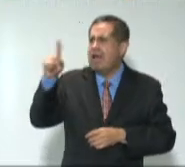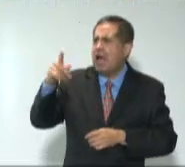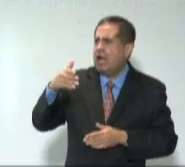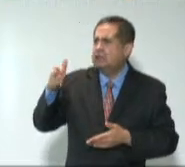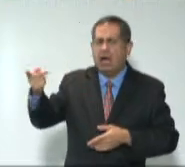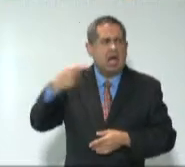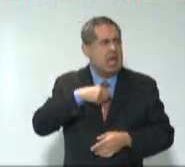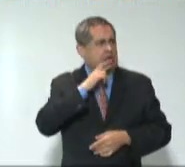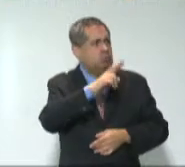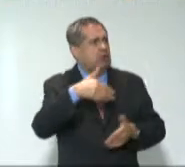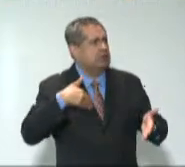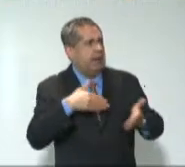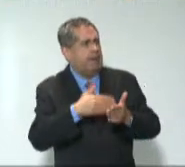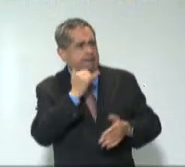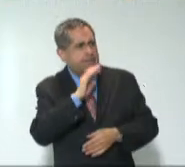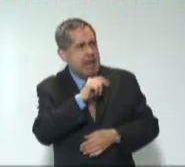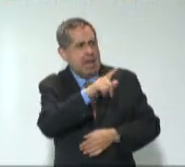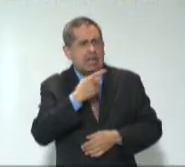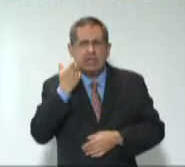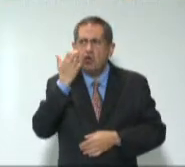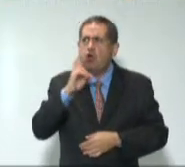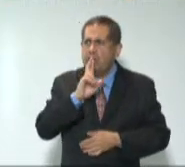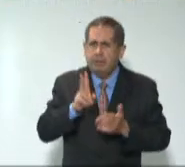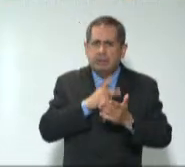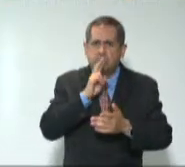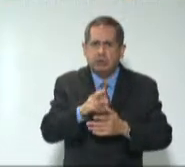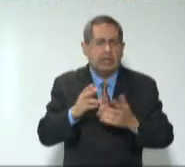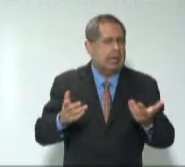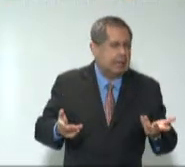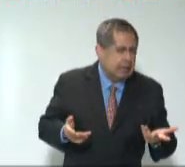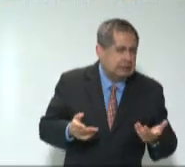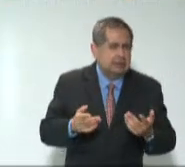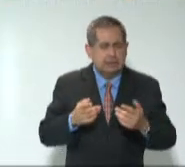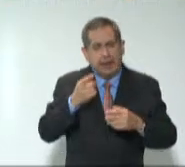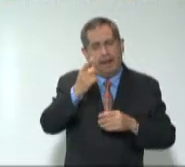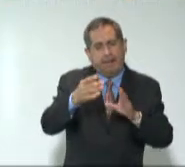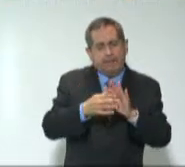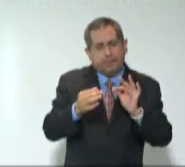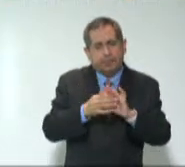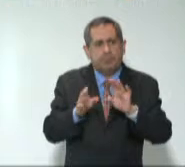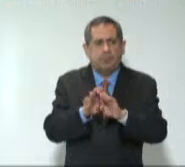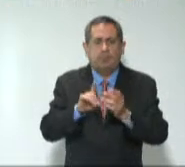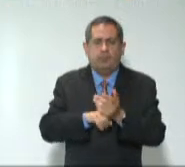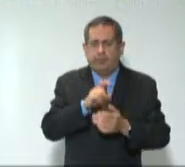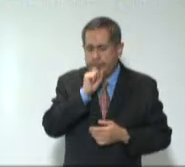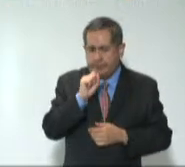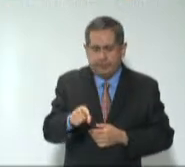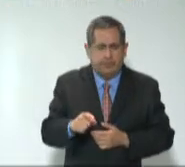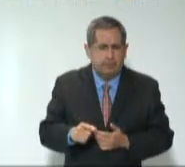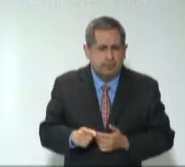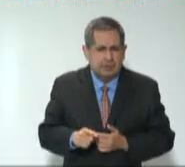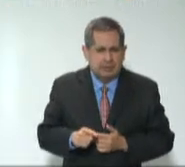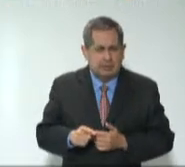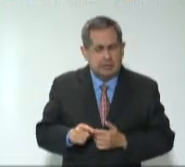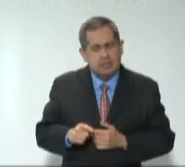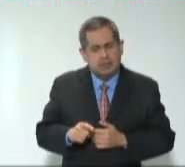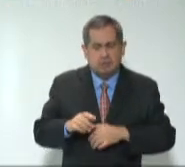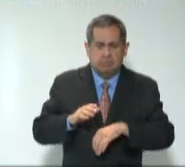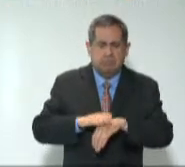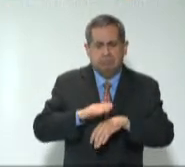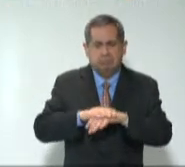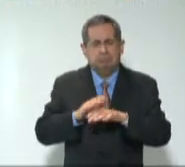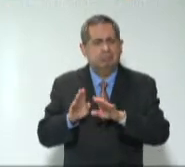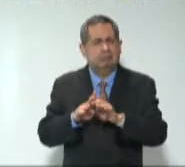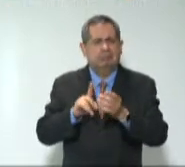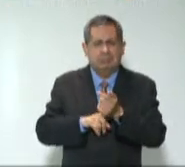recibido este en ese sentido pues es estas eh eh finalmente eh digamos en